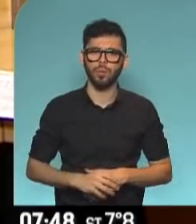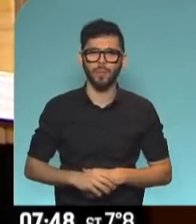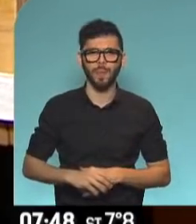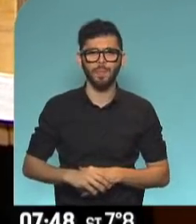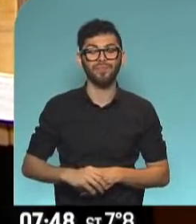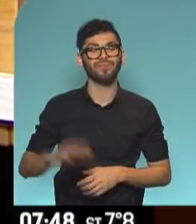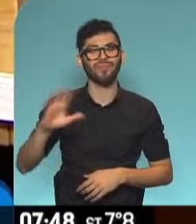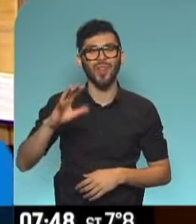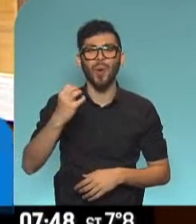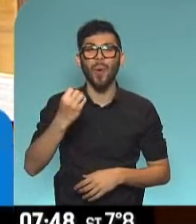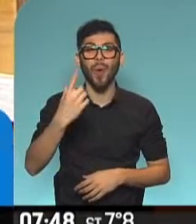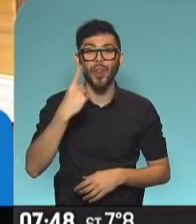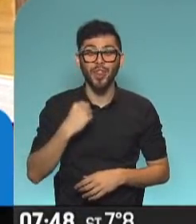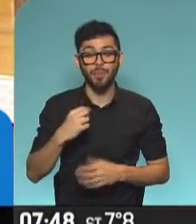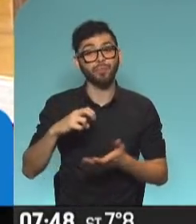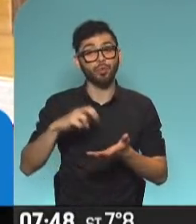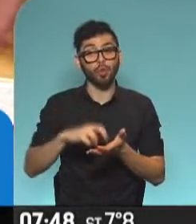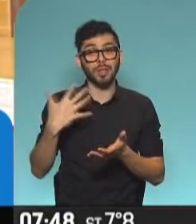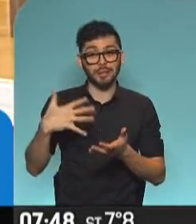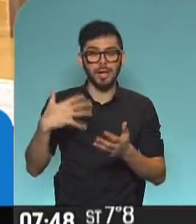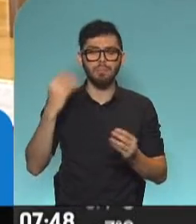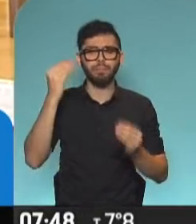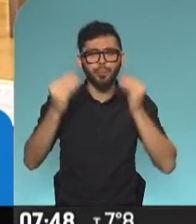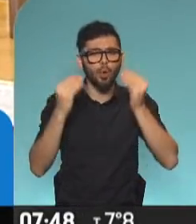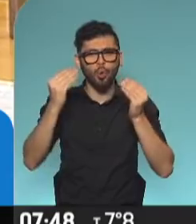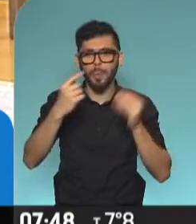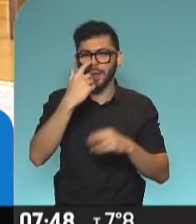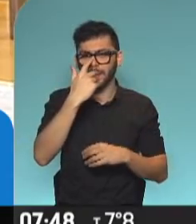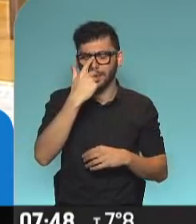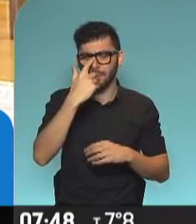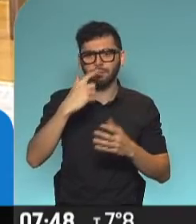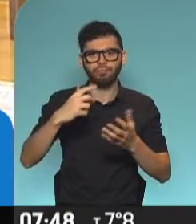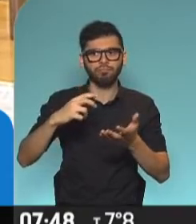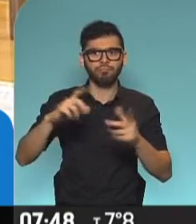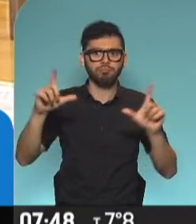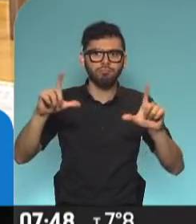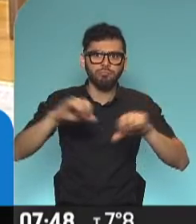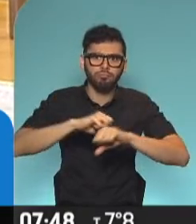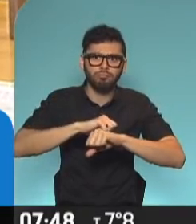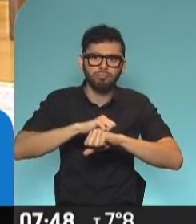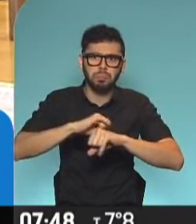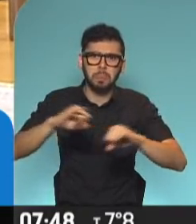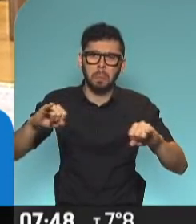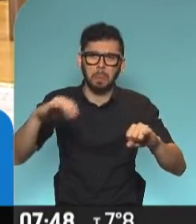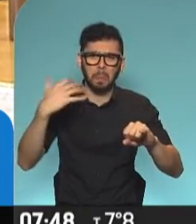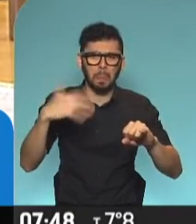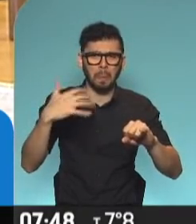Pablo, buen día. Claro, una noticia más que preocupante que estalló en los medios por estos días.